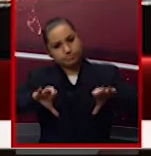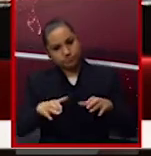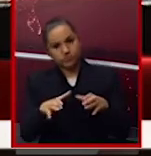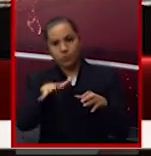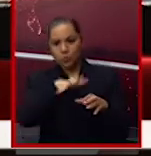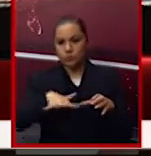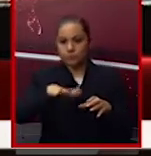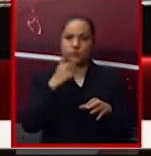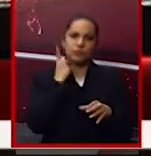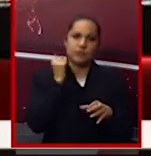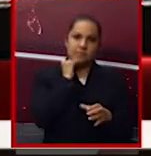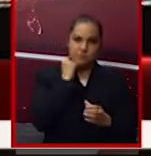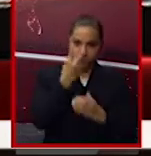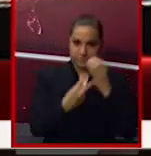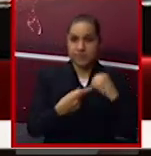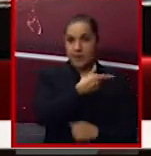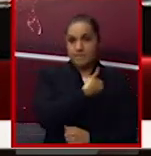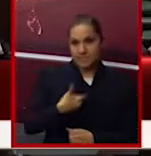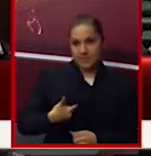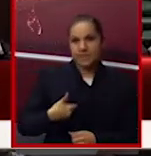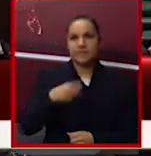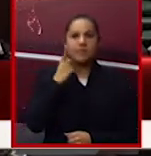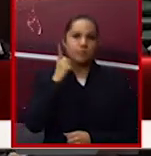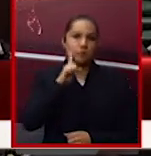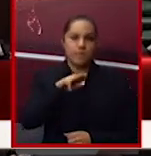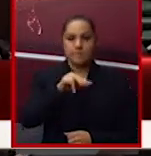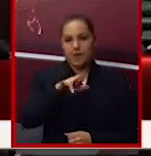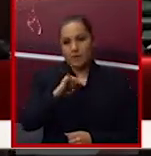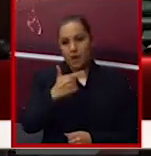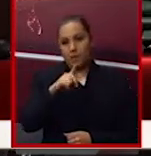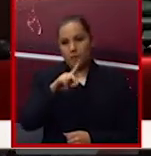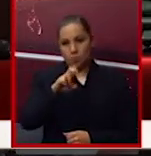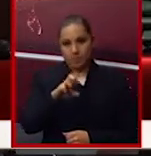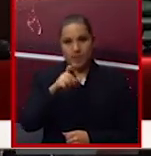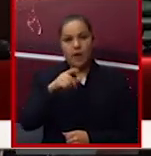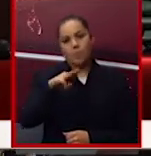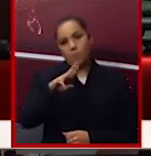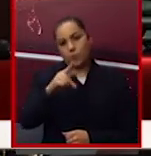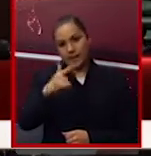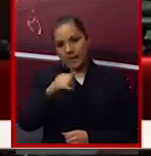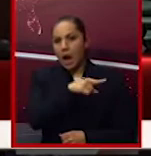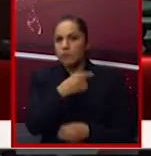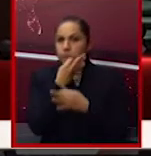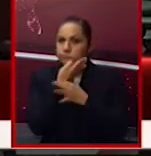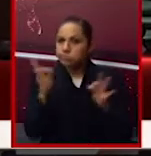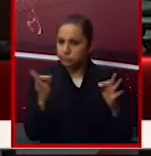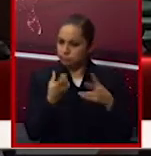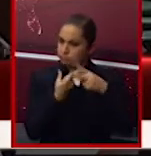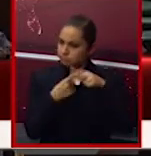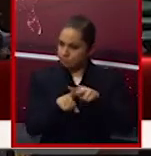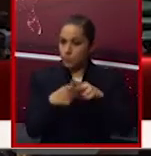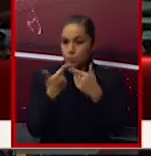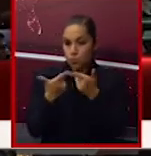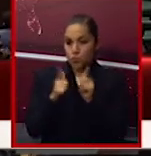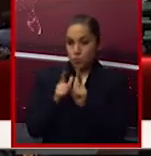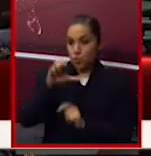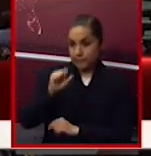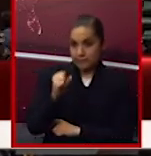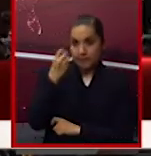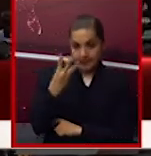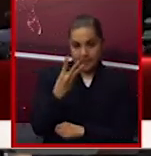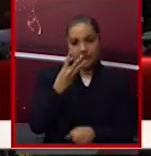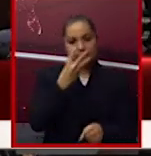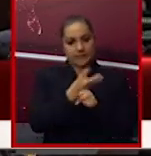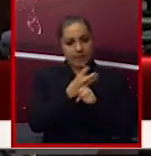La presidenta, la diputada María Guadalupe Murguía Gutiérrez, declaró la apertura de los trabajos ordinarios del primer periodo de sesiones